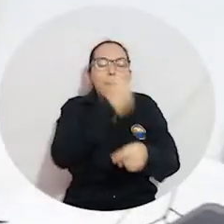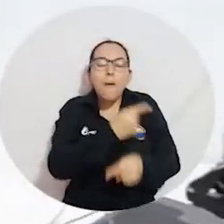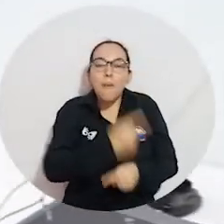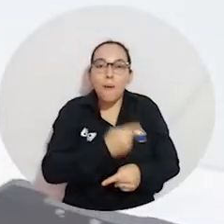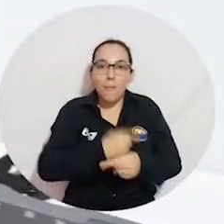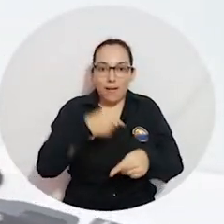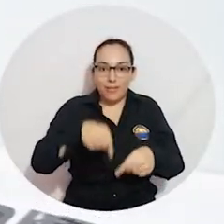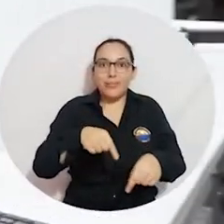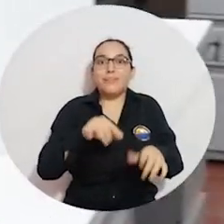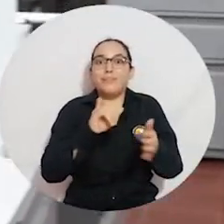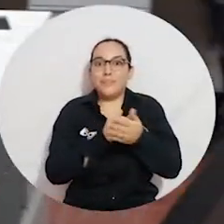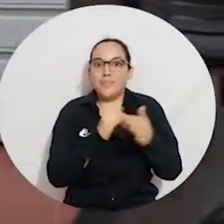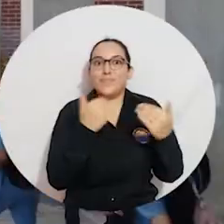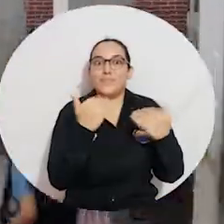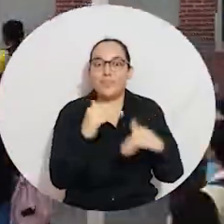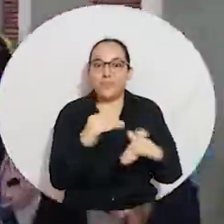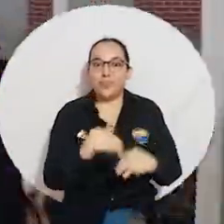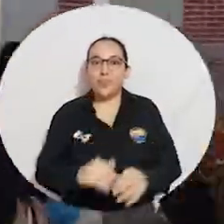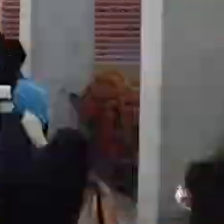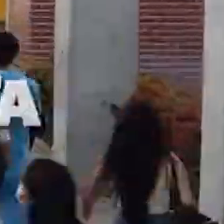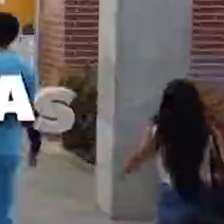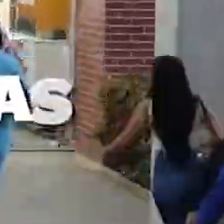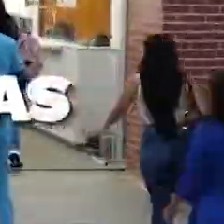que hemos tenido durante este periodo.